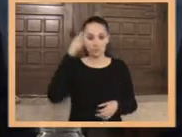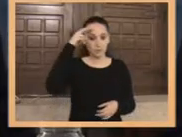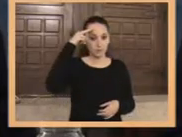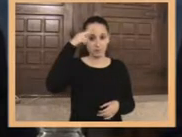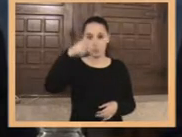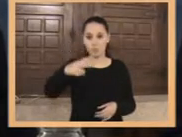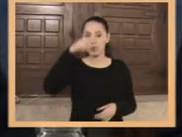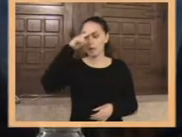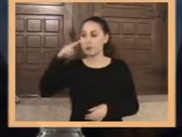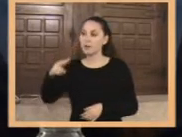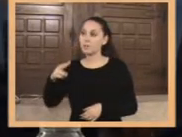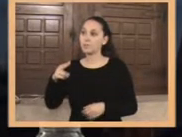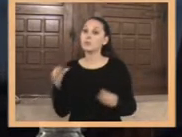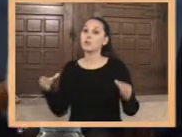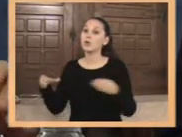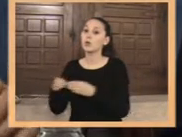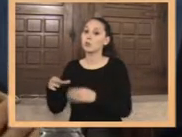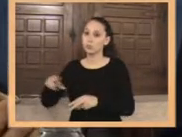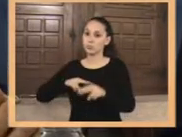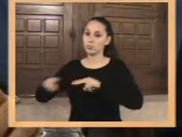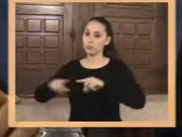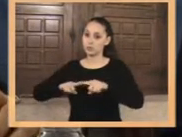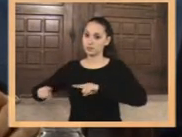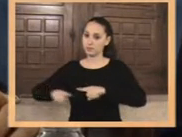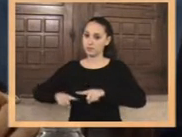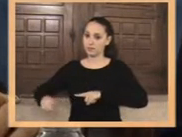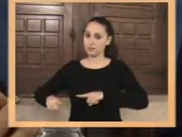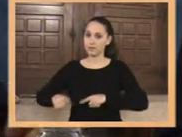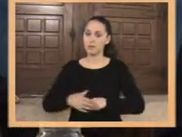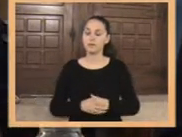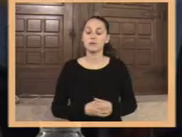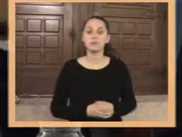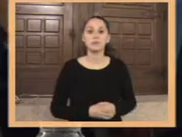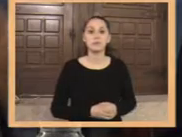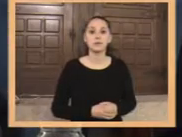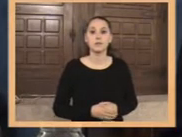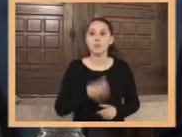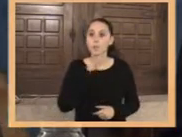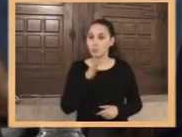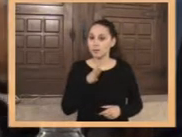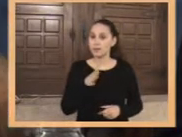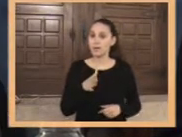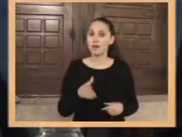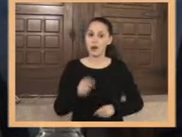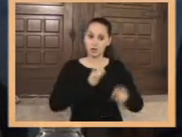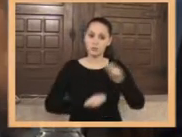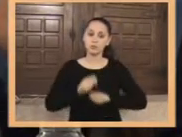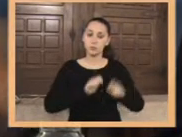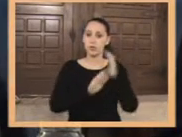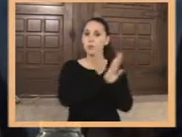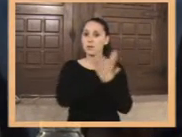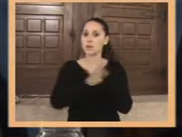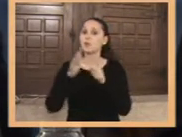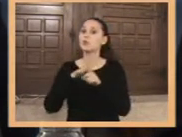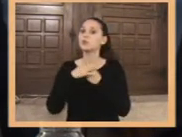la Junta Directiva, que han sido muy valientes además porque han cogido esa asociación de vecinos en una situación muy difícil y dando la cara. Por lo tanto, solo